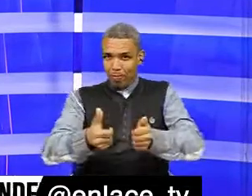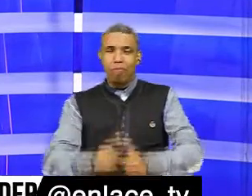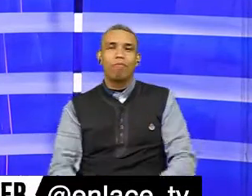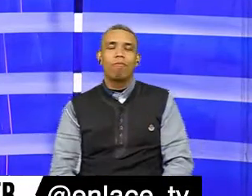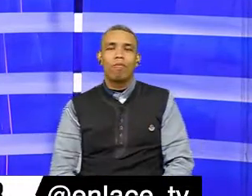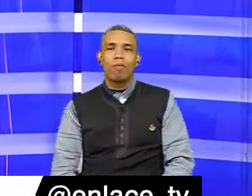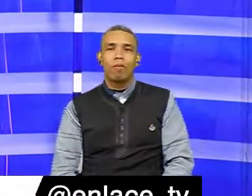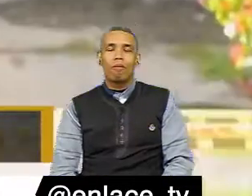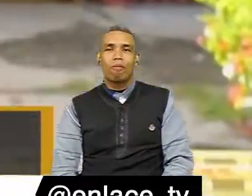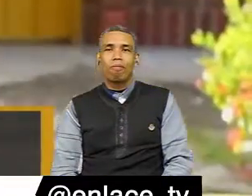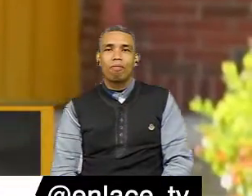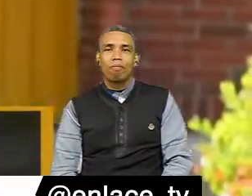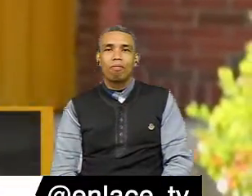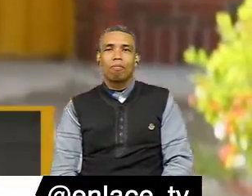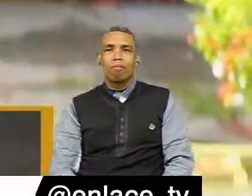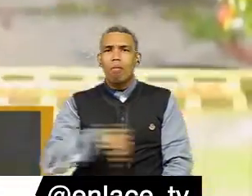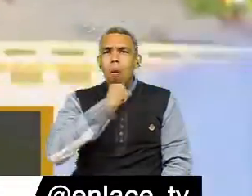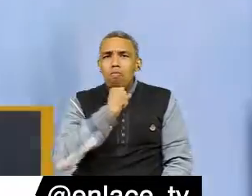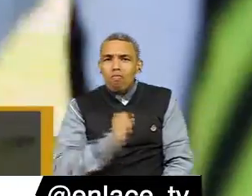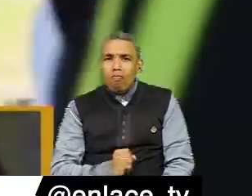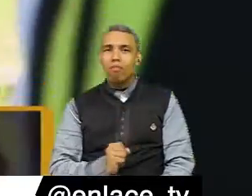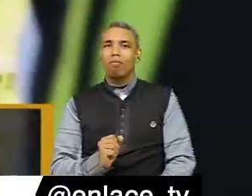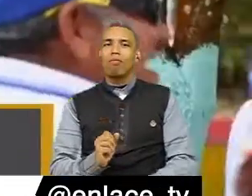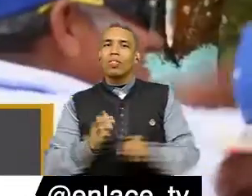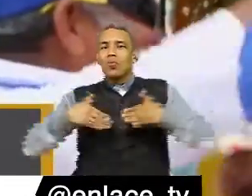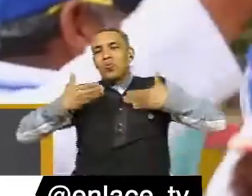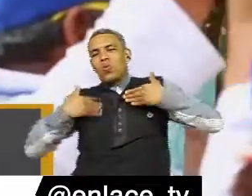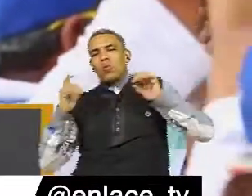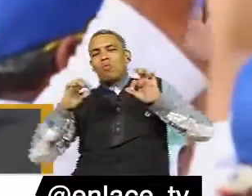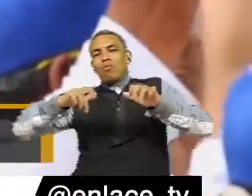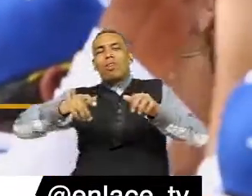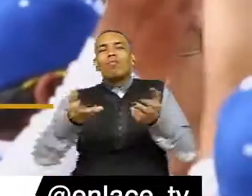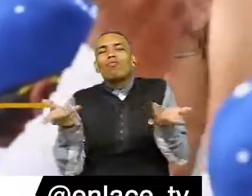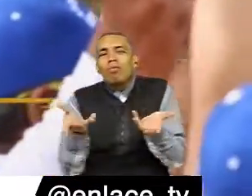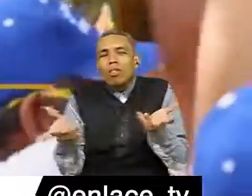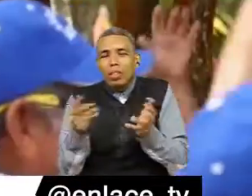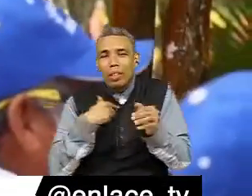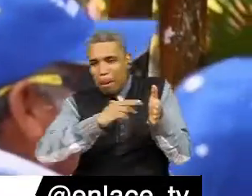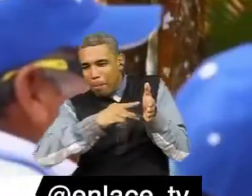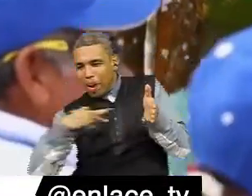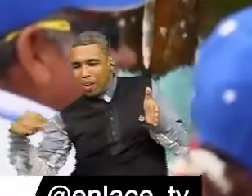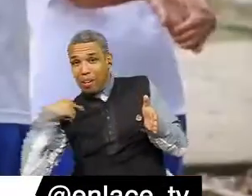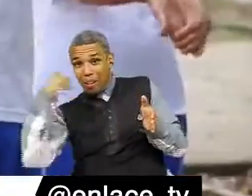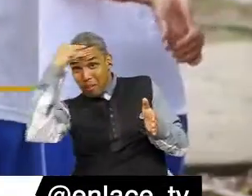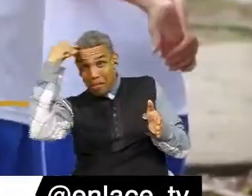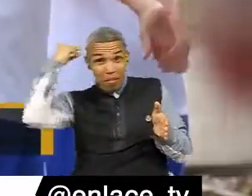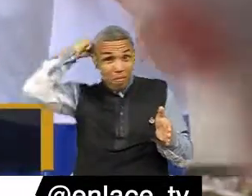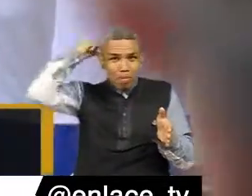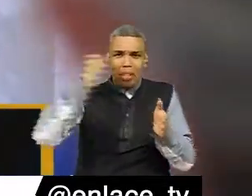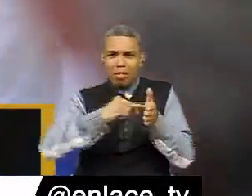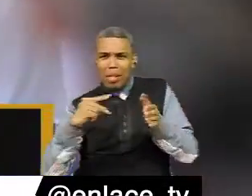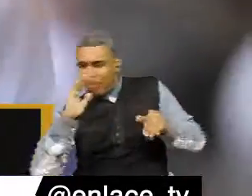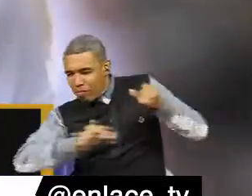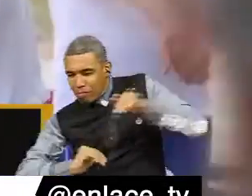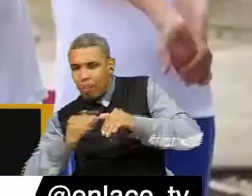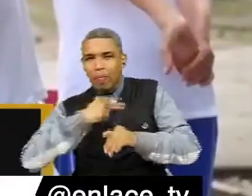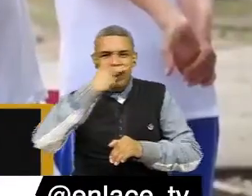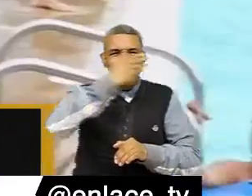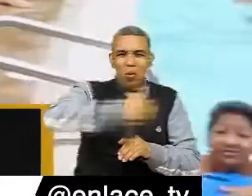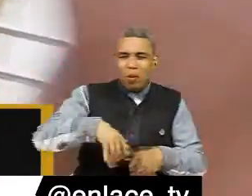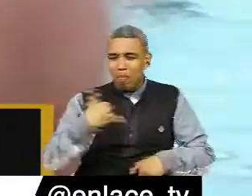población. Adultos mayores disfrutaron como niños en el Parque Recreacional de Barranca Bermeja. Piscina, juegos infantiles